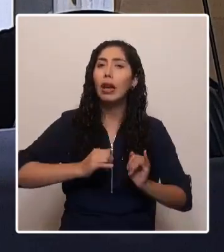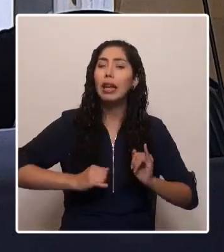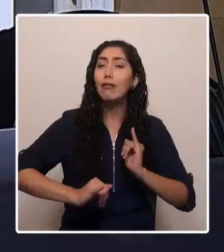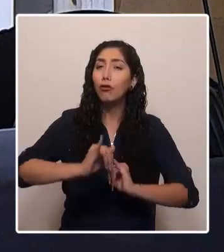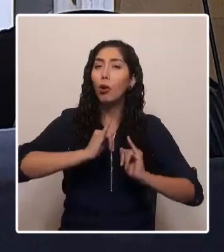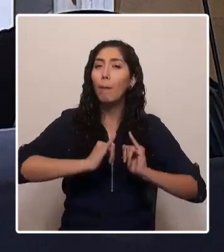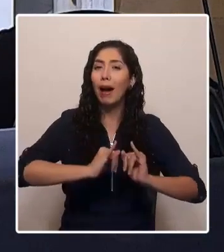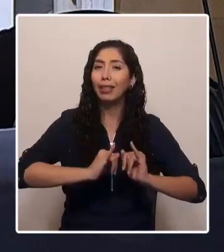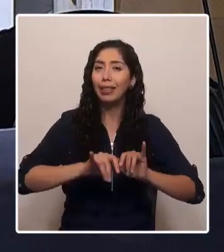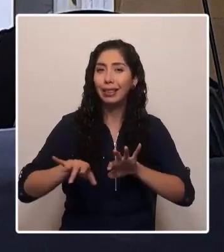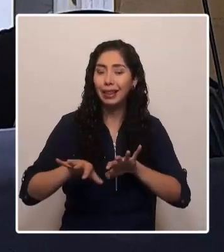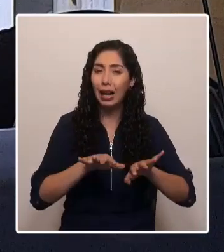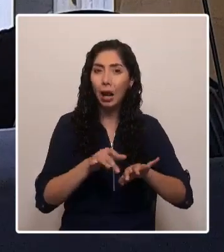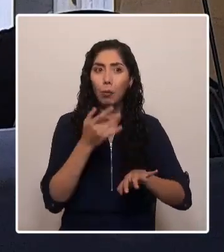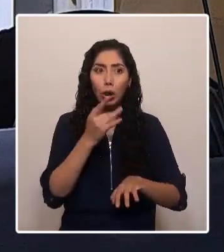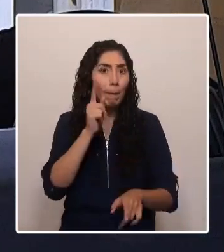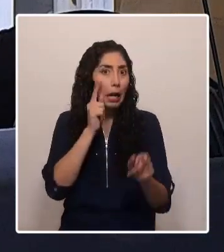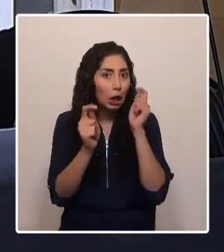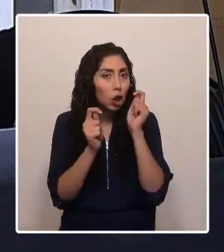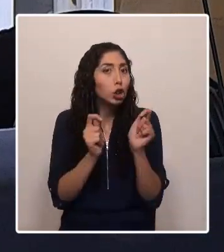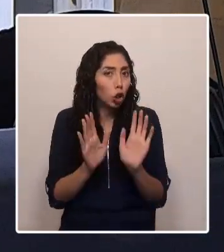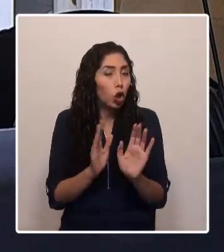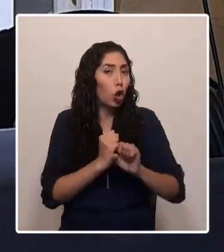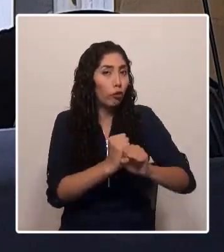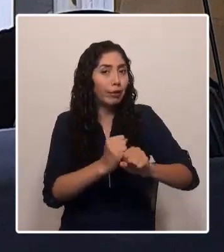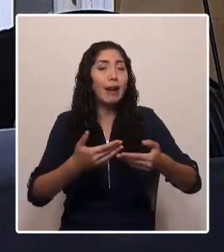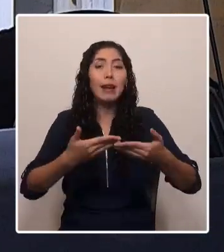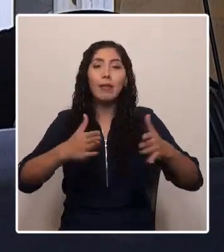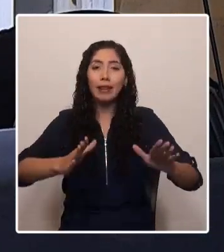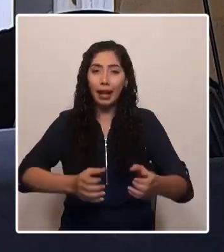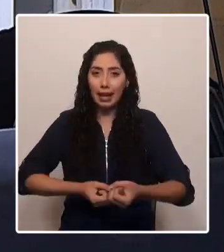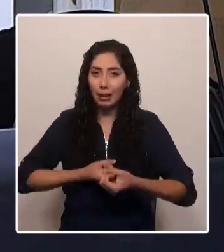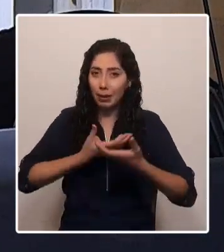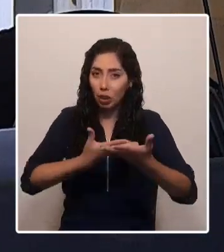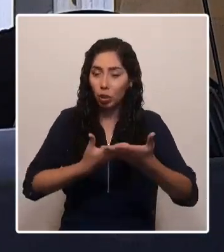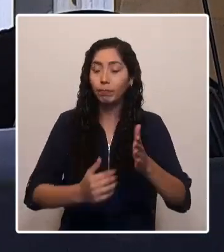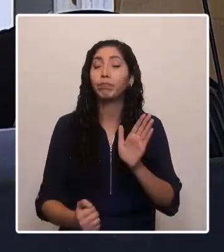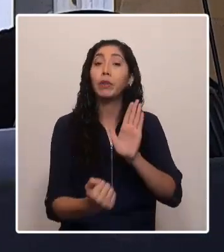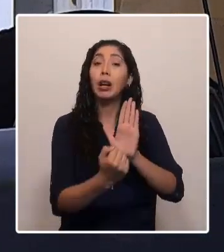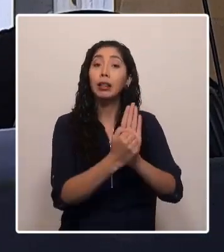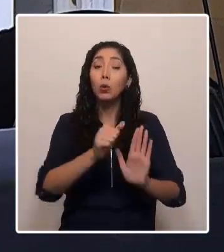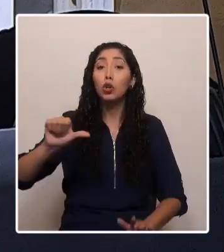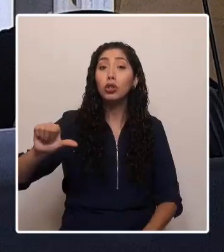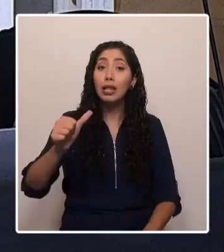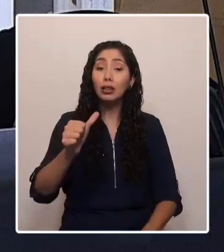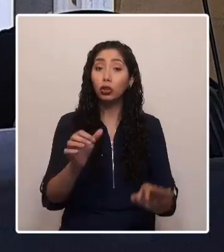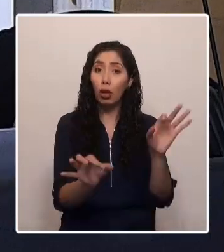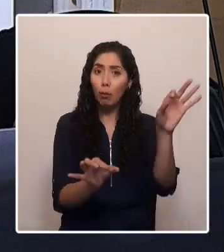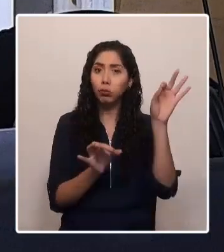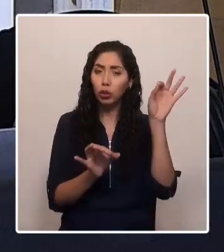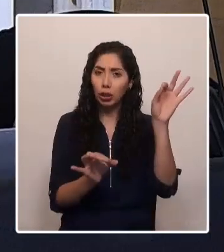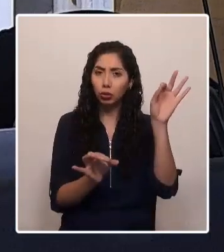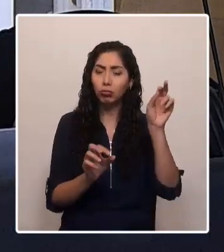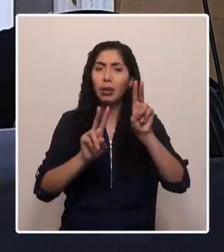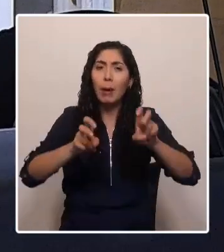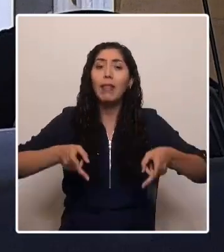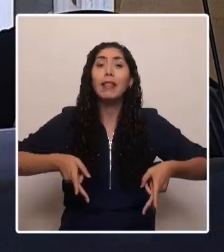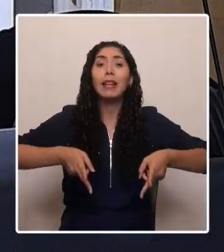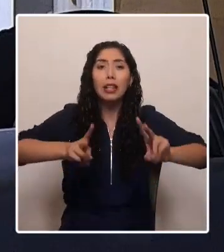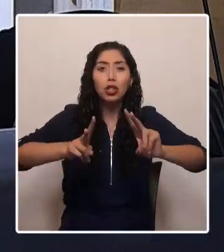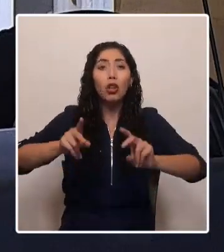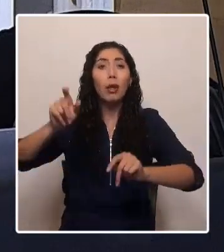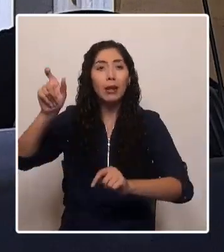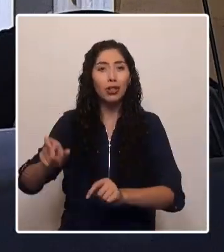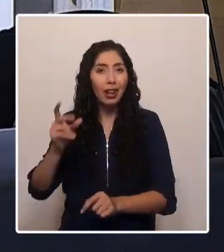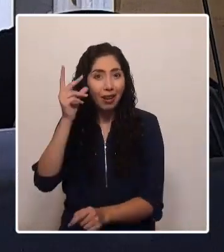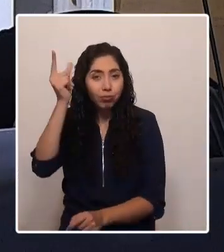la libertad de expresión. Por otra parte, en relación al artículo 6 del proyecto relativo a los derechos de autor, es necesario que la norma